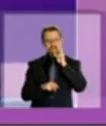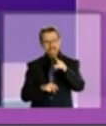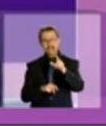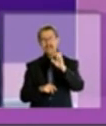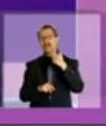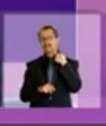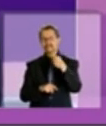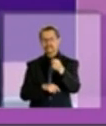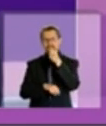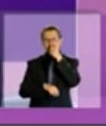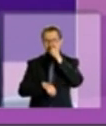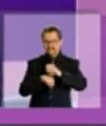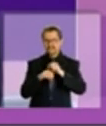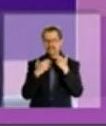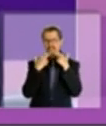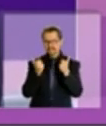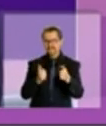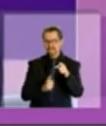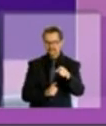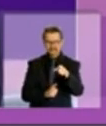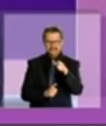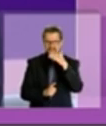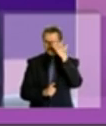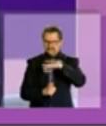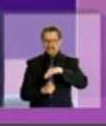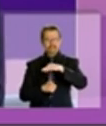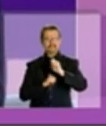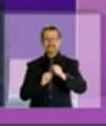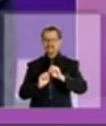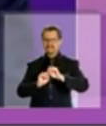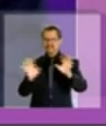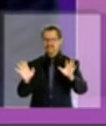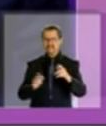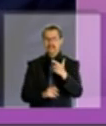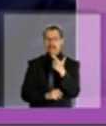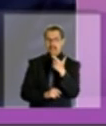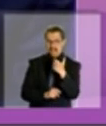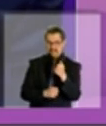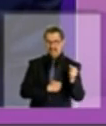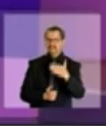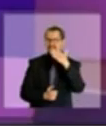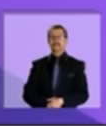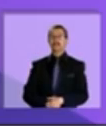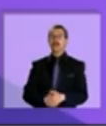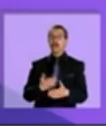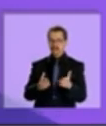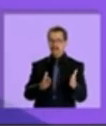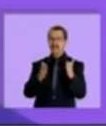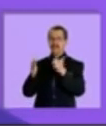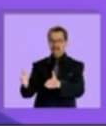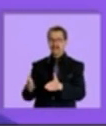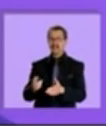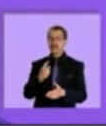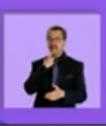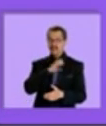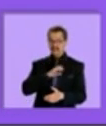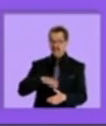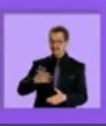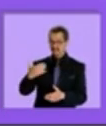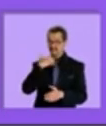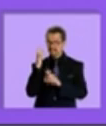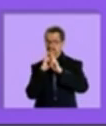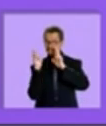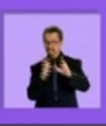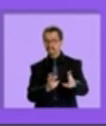Gina, escuchaba, y lo cual me gustó mucho, la consideración. A los moderadores les faltó moderación. Estamos y de